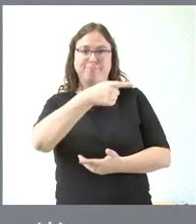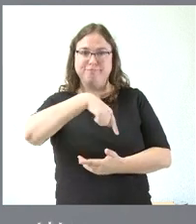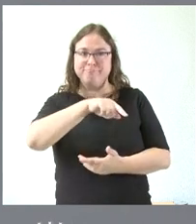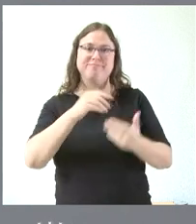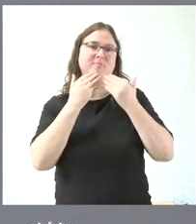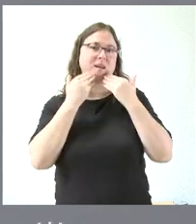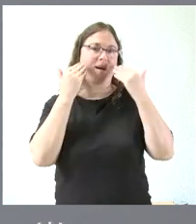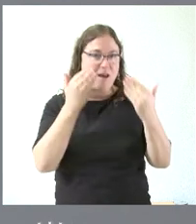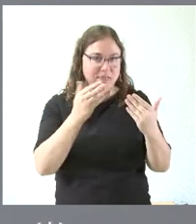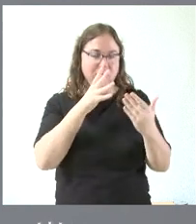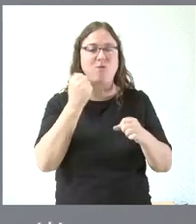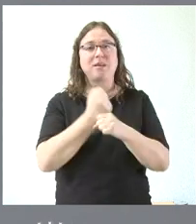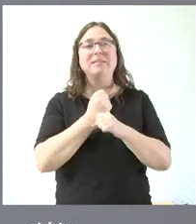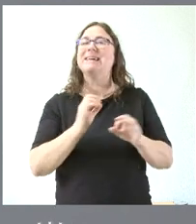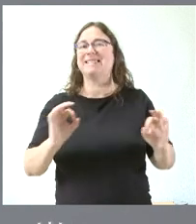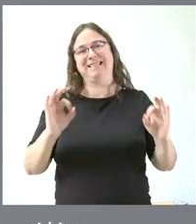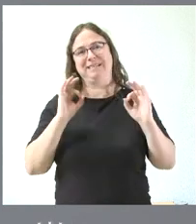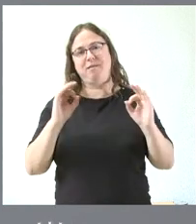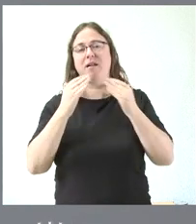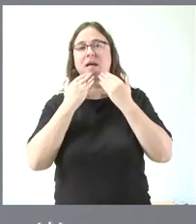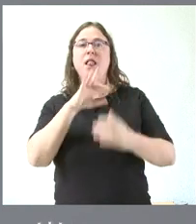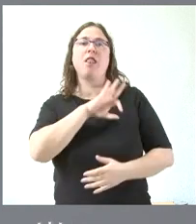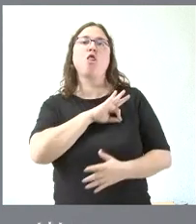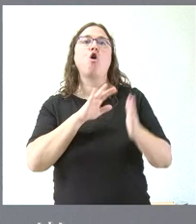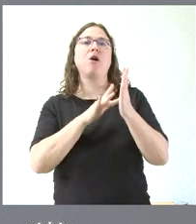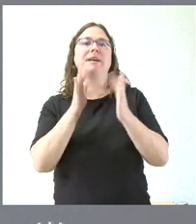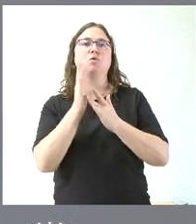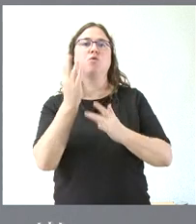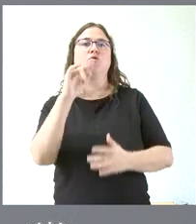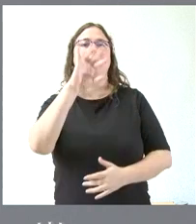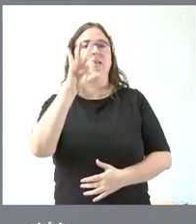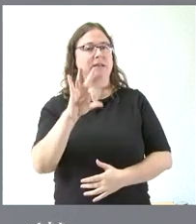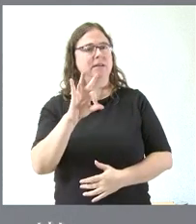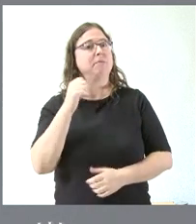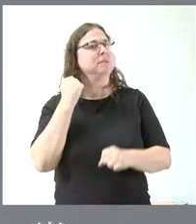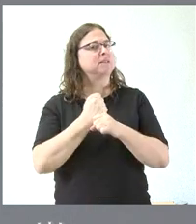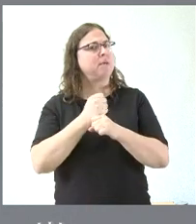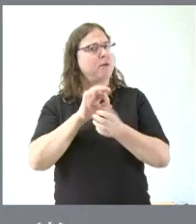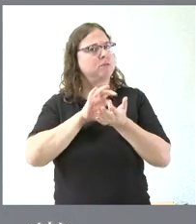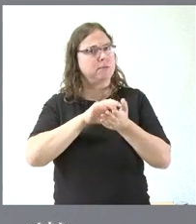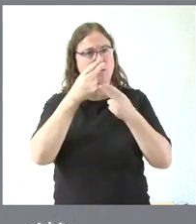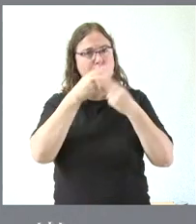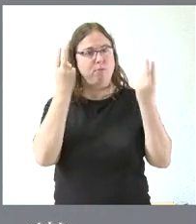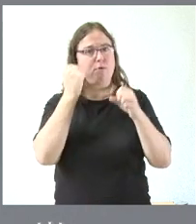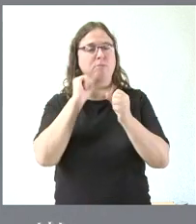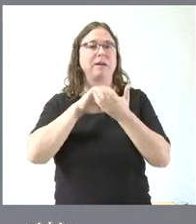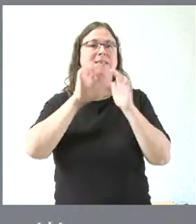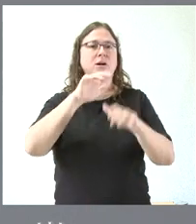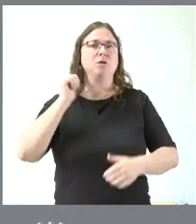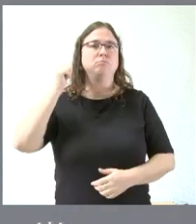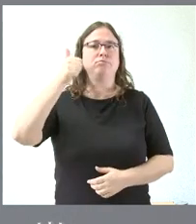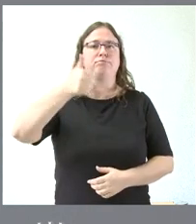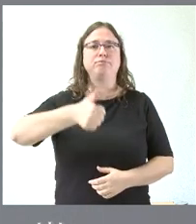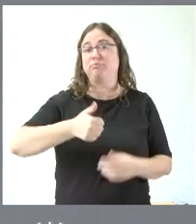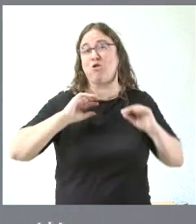su desempeño actual y muy especialmente a Don Jesús fuertes que ha desempeñado sus tareas al servicio público de Castilla y león durante